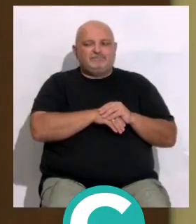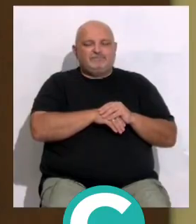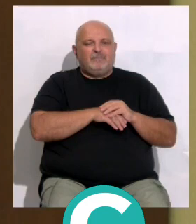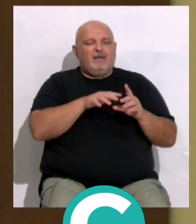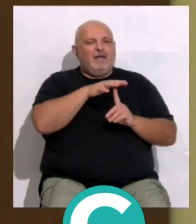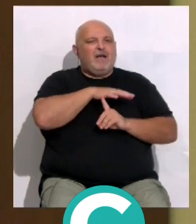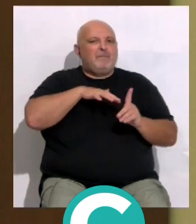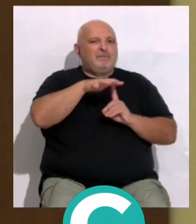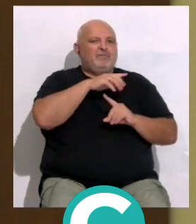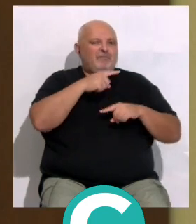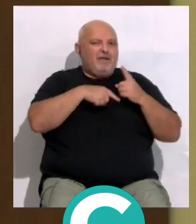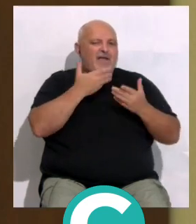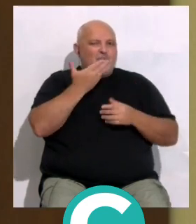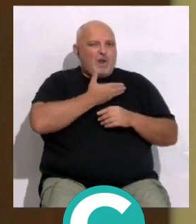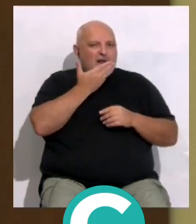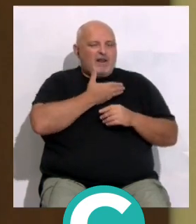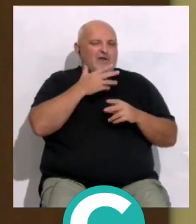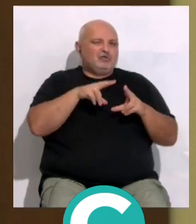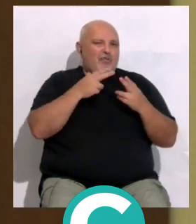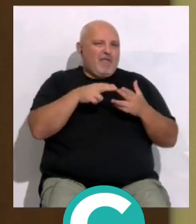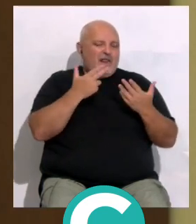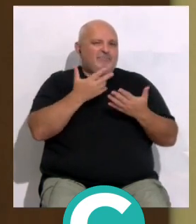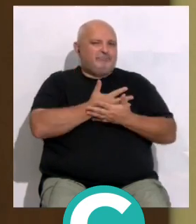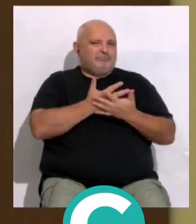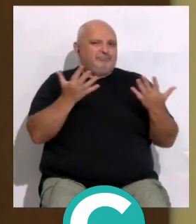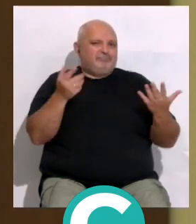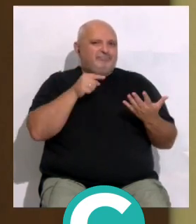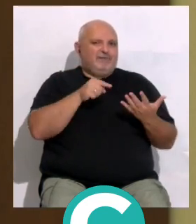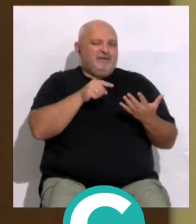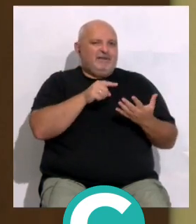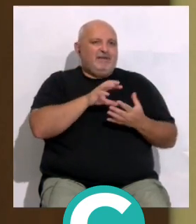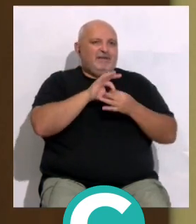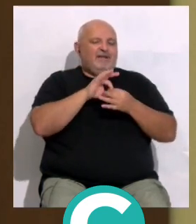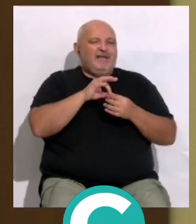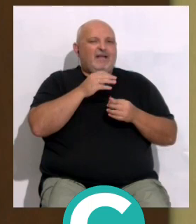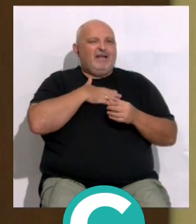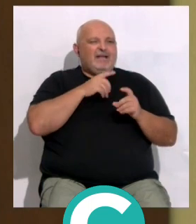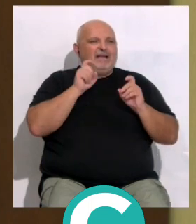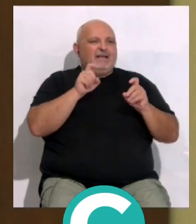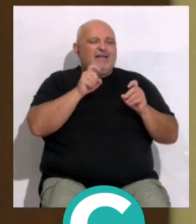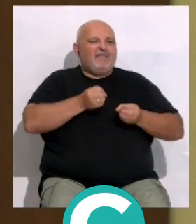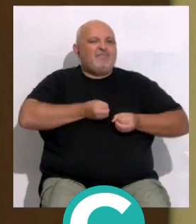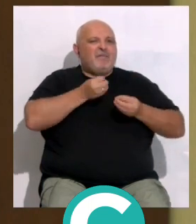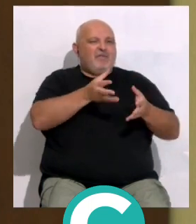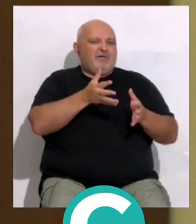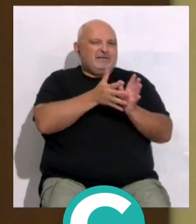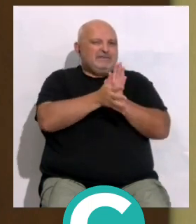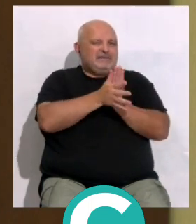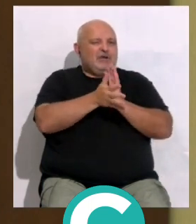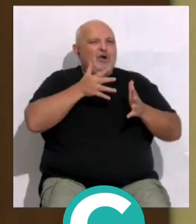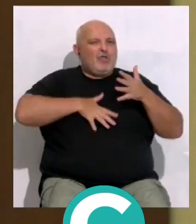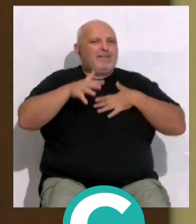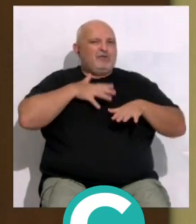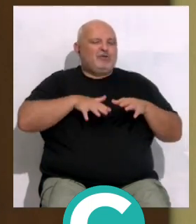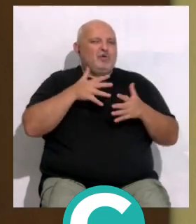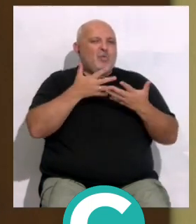en el ámbito familiar, escolar, social, etcétera. Y la idea de alfabetizar es un poco dar información y conocimiento